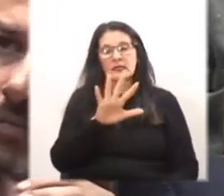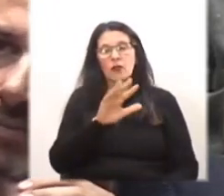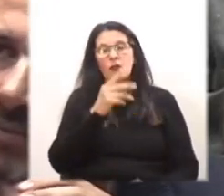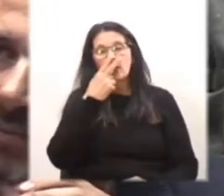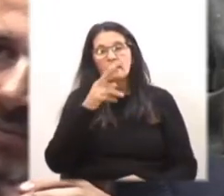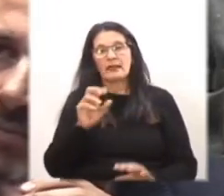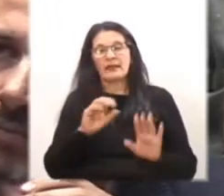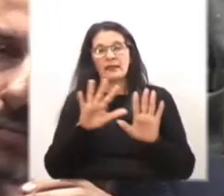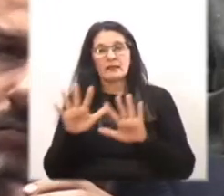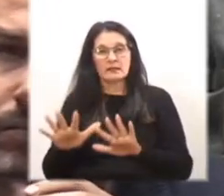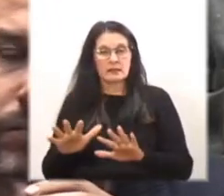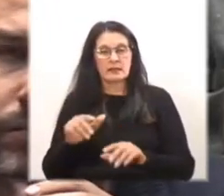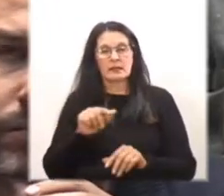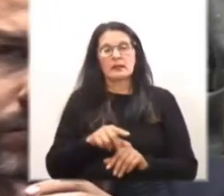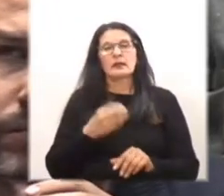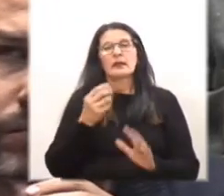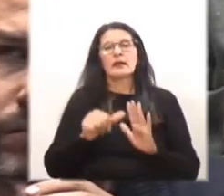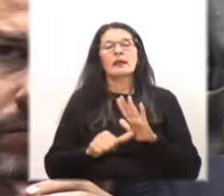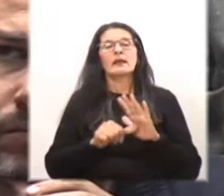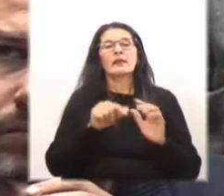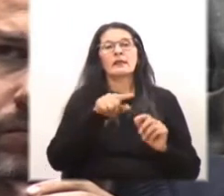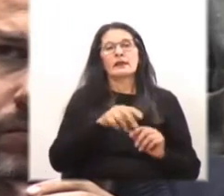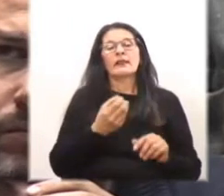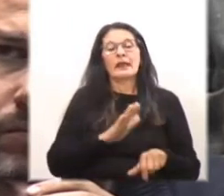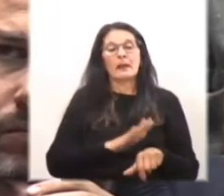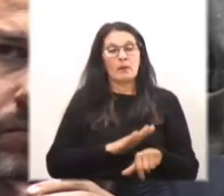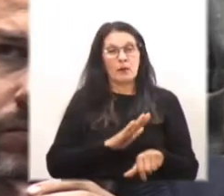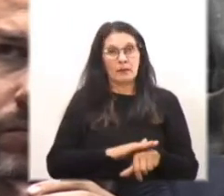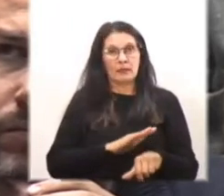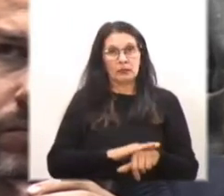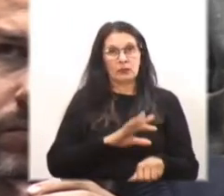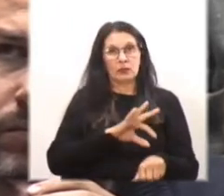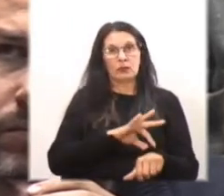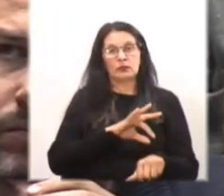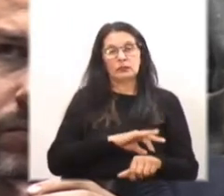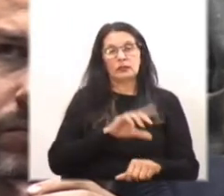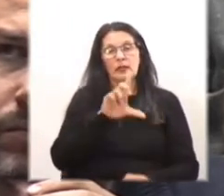presidente, el líder de la oposición del momento, el doctor Jorge